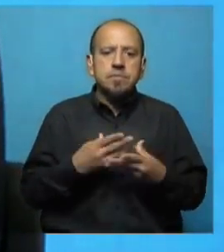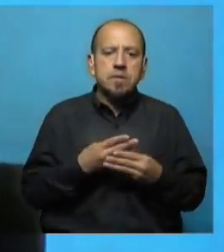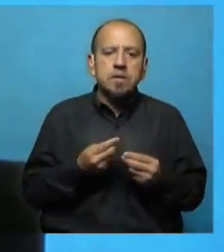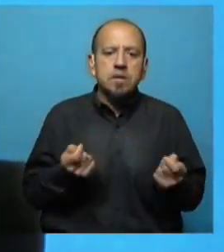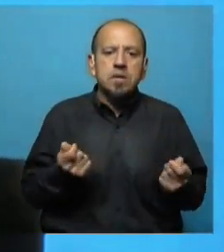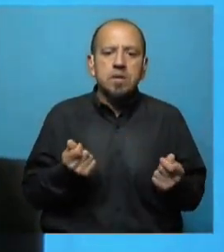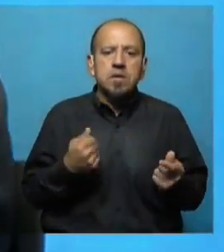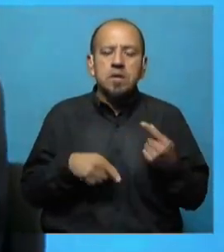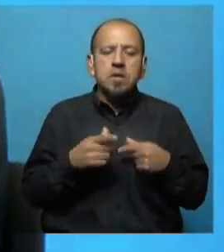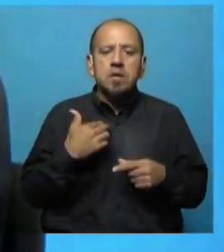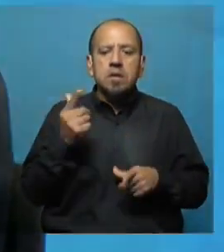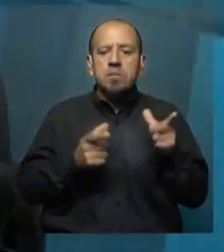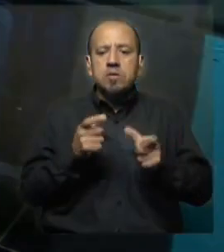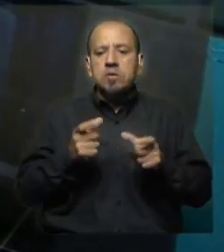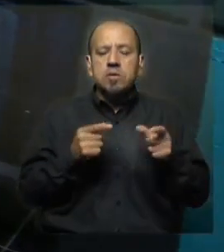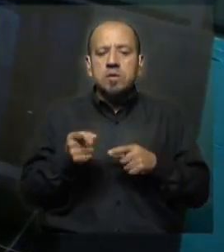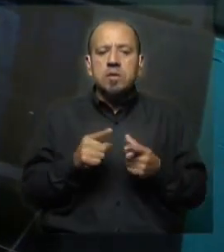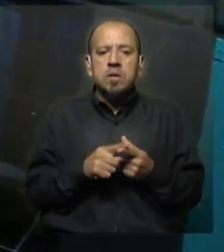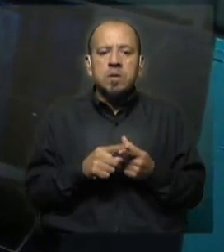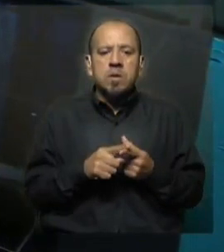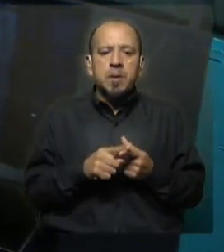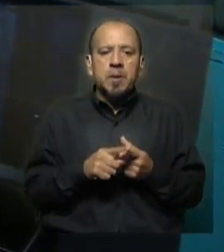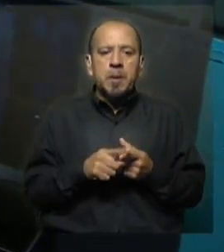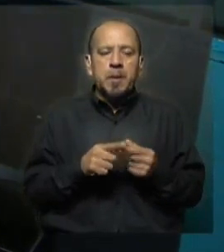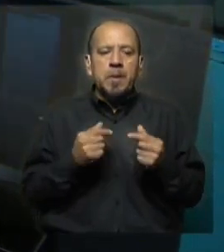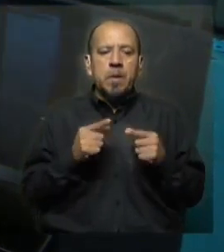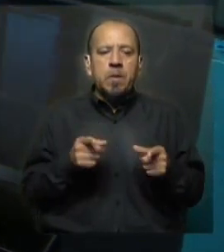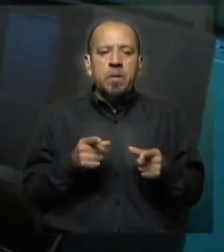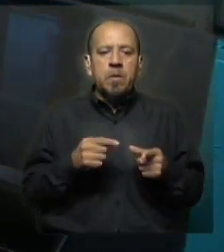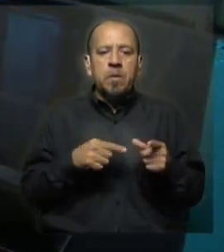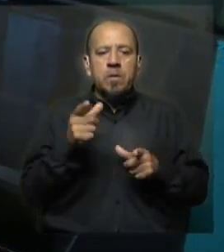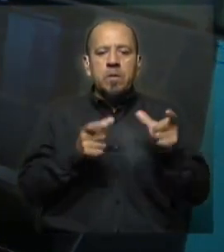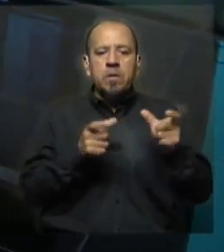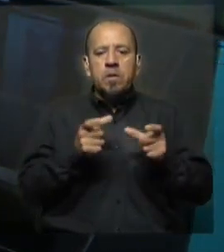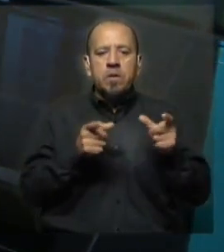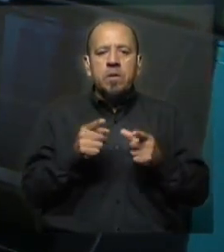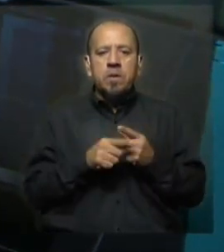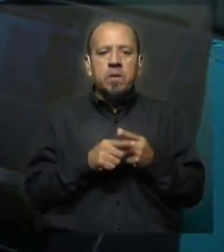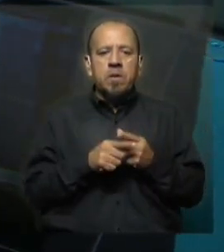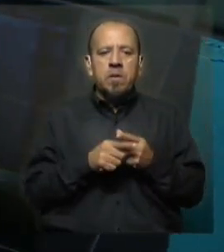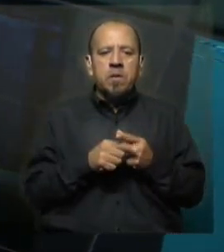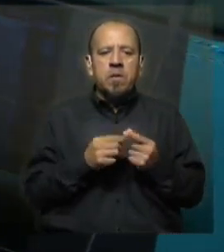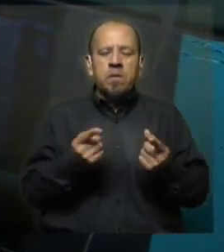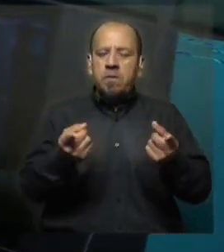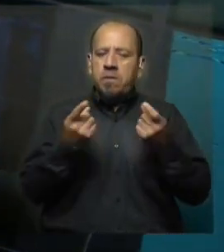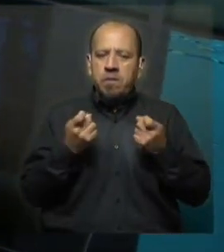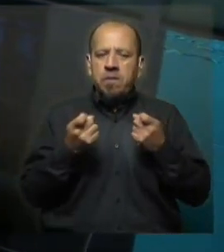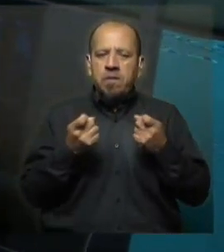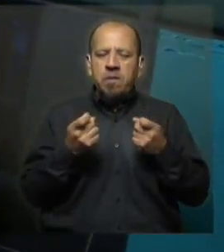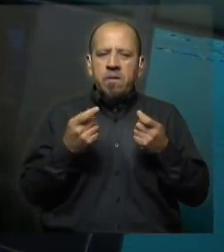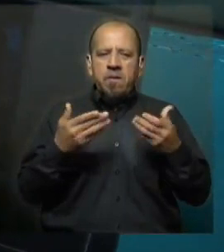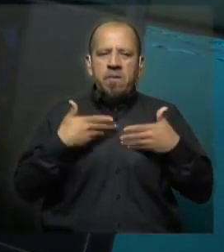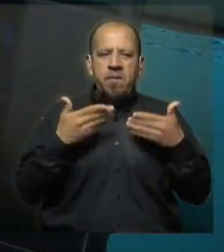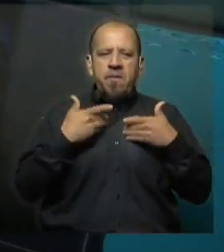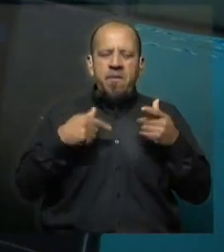generar humor con el público ahí no Sí nosotros terminamos descubriendo que el público es muy necesario y es muy divertido